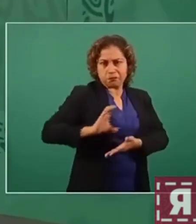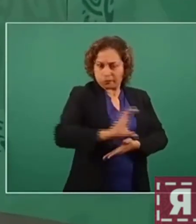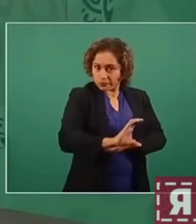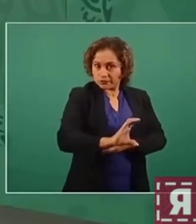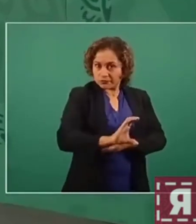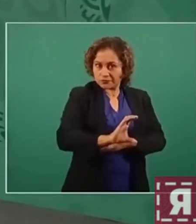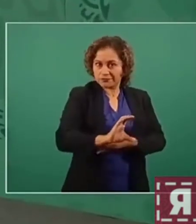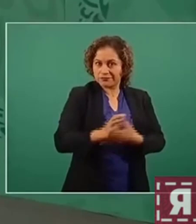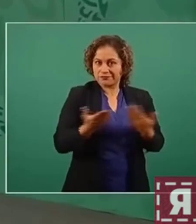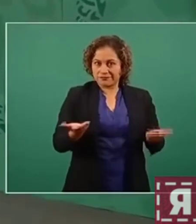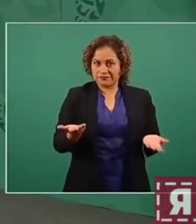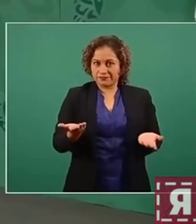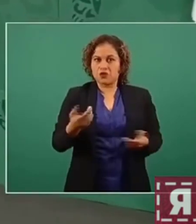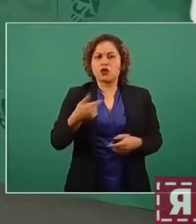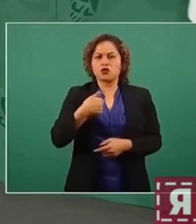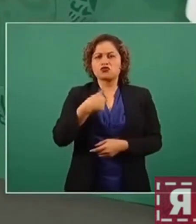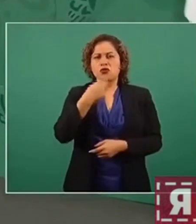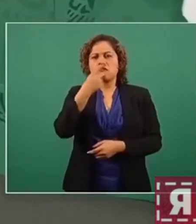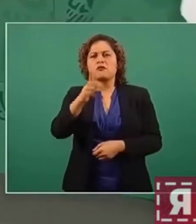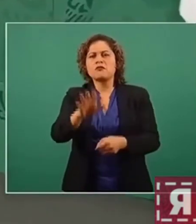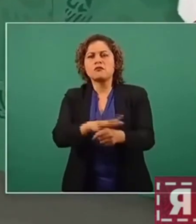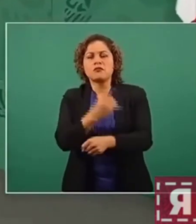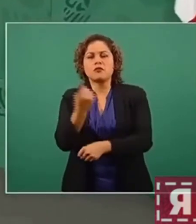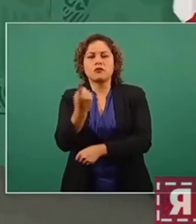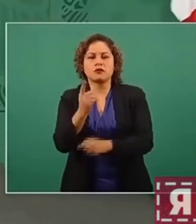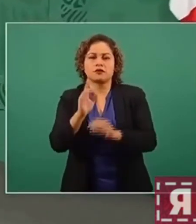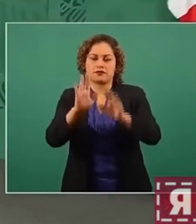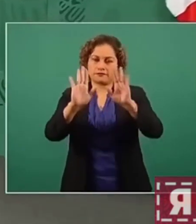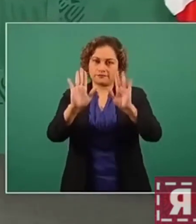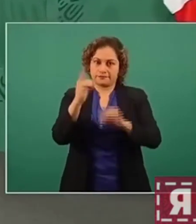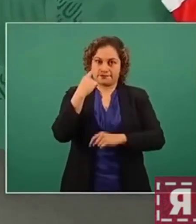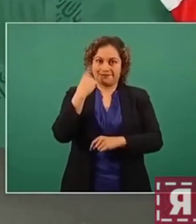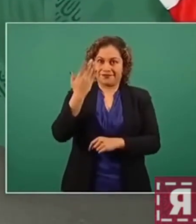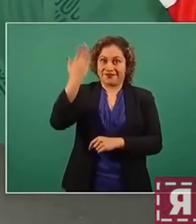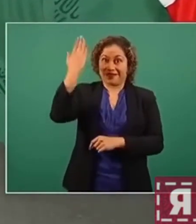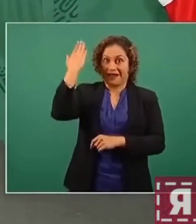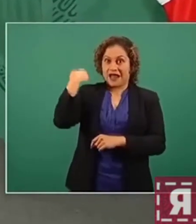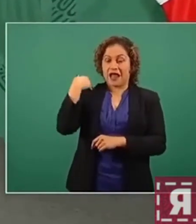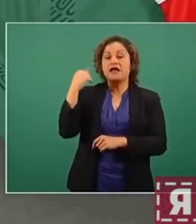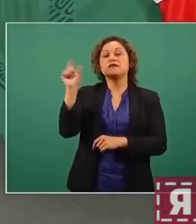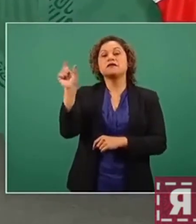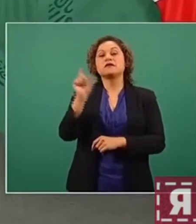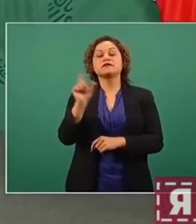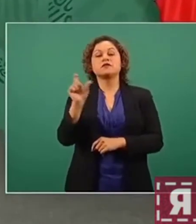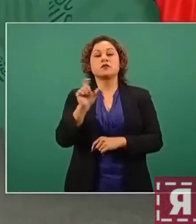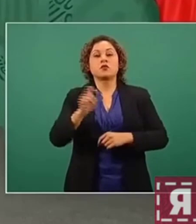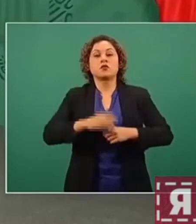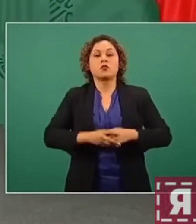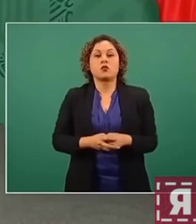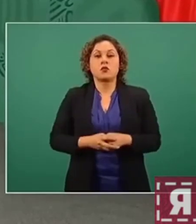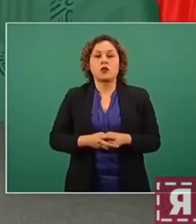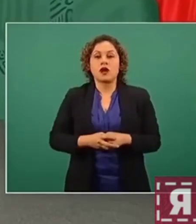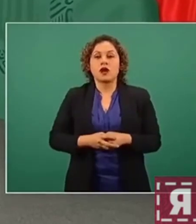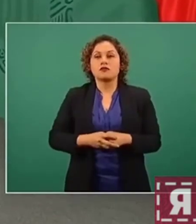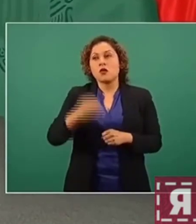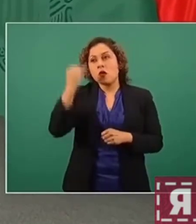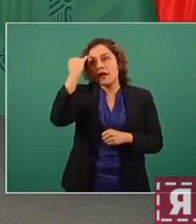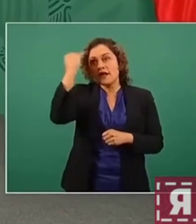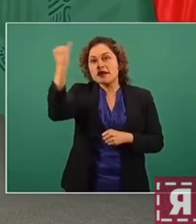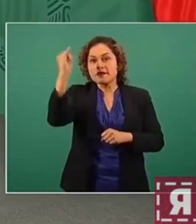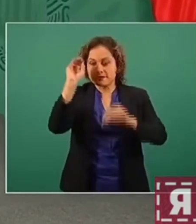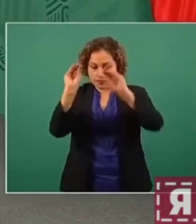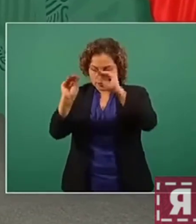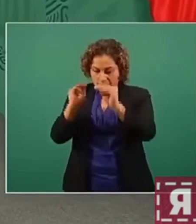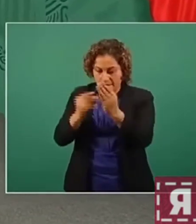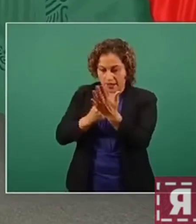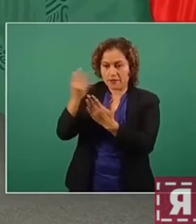digo? Porque cuando proyectaron el tren Toluca, Ciudad de México,